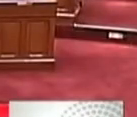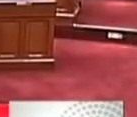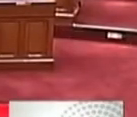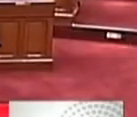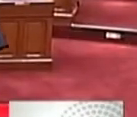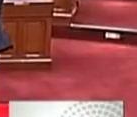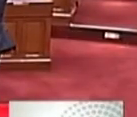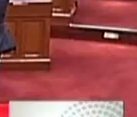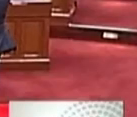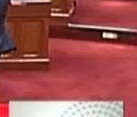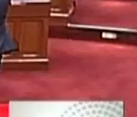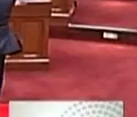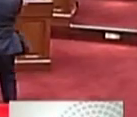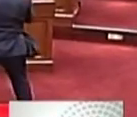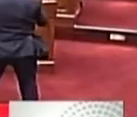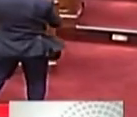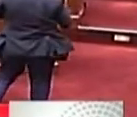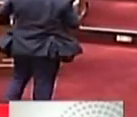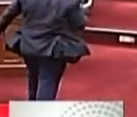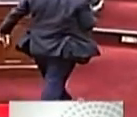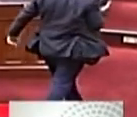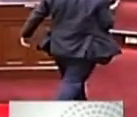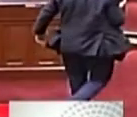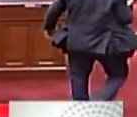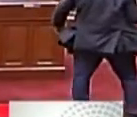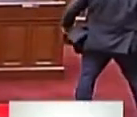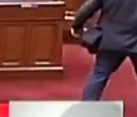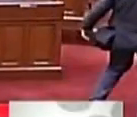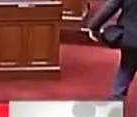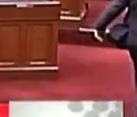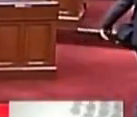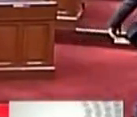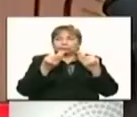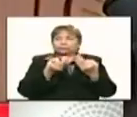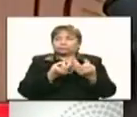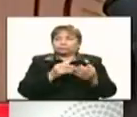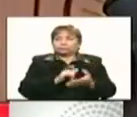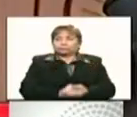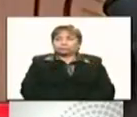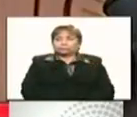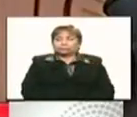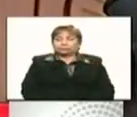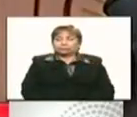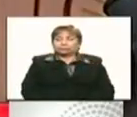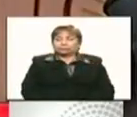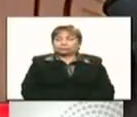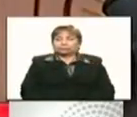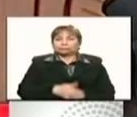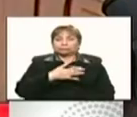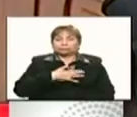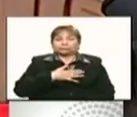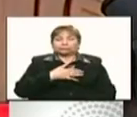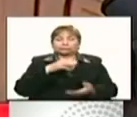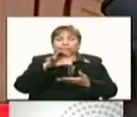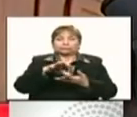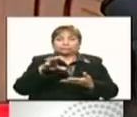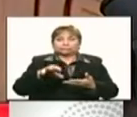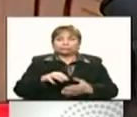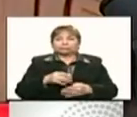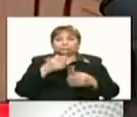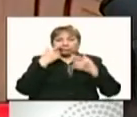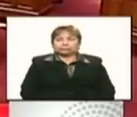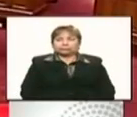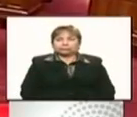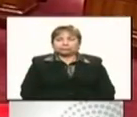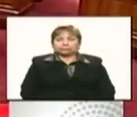mayor respeto, estaría actuando mal, porque para eso se tiene que reformar la Constitución. O sea, la Constitución establece